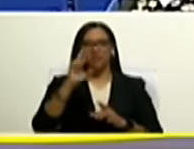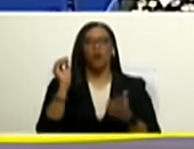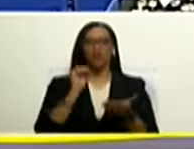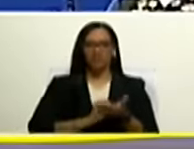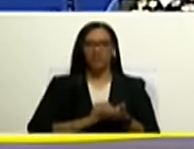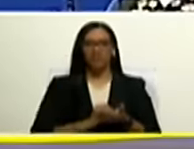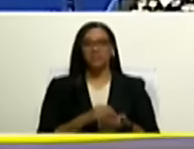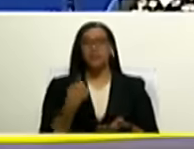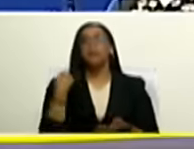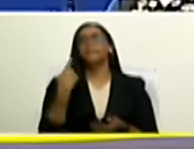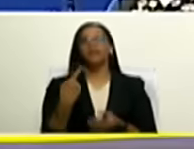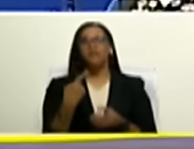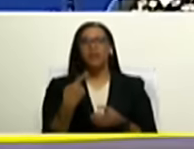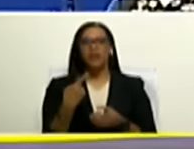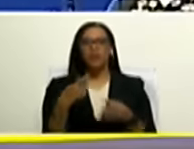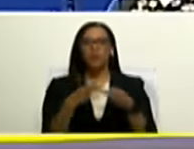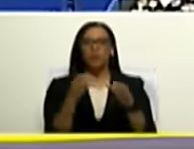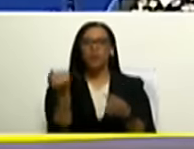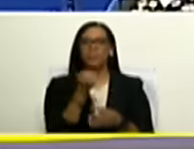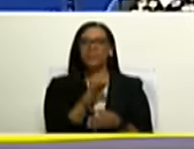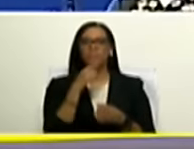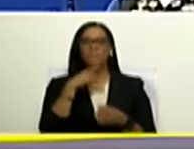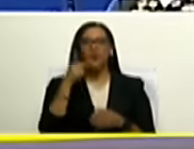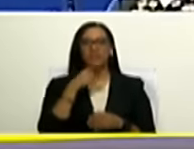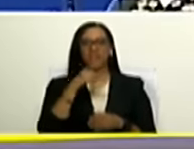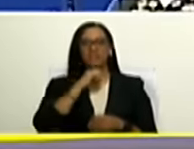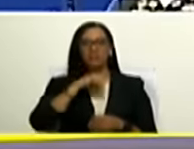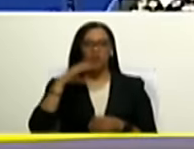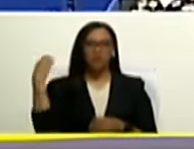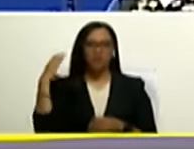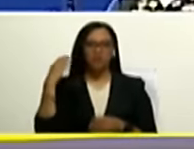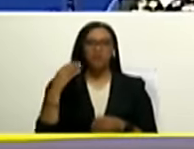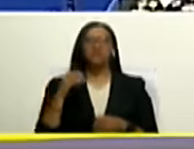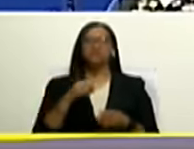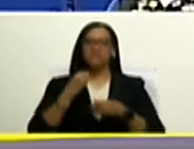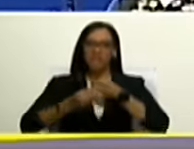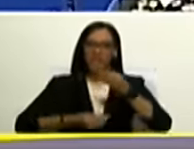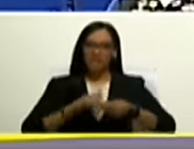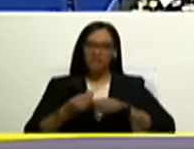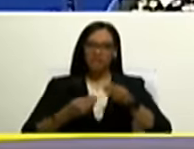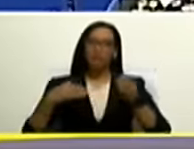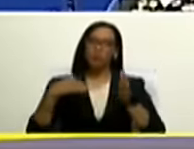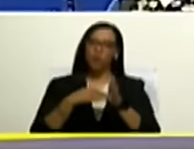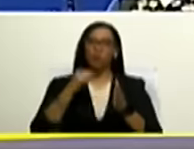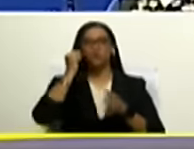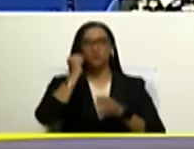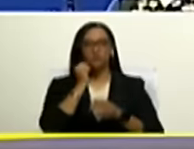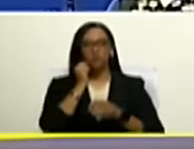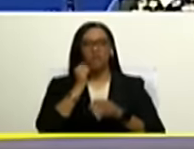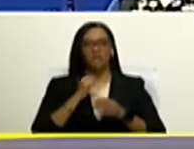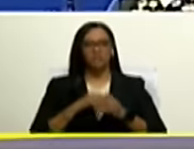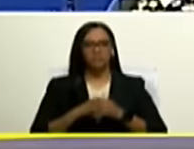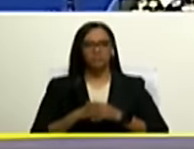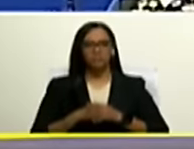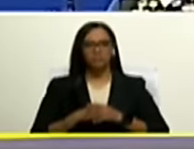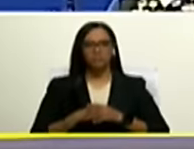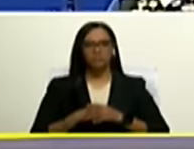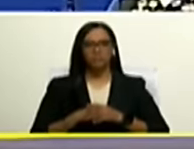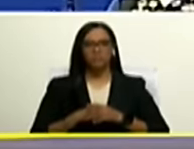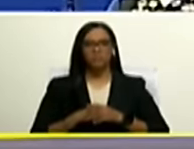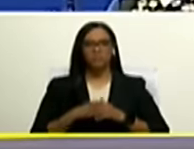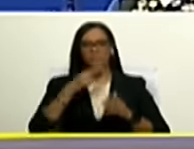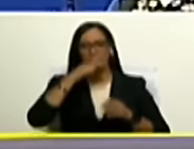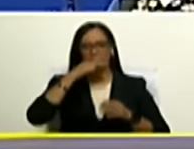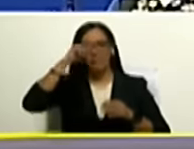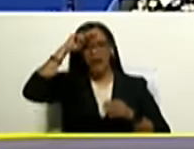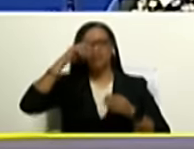Primer sicariato político de la historia de Colombia se cometió contra Antonio José de Sucre, padre